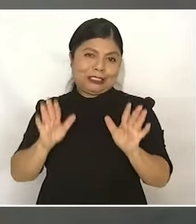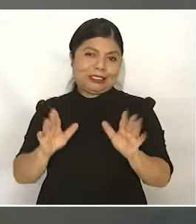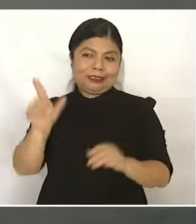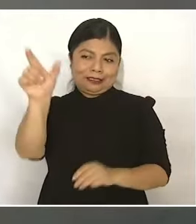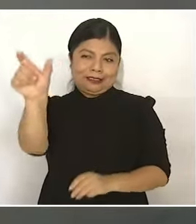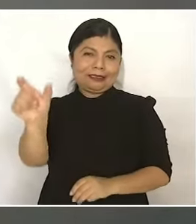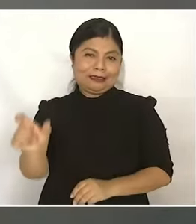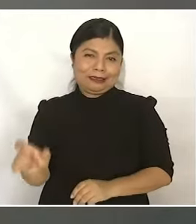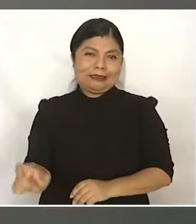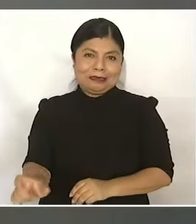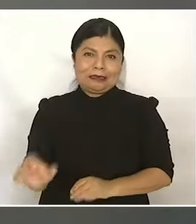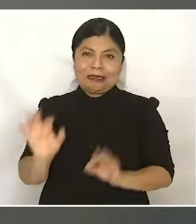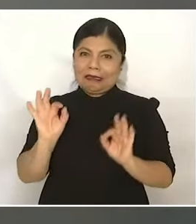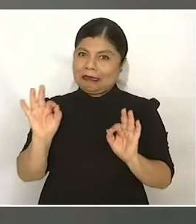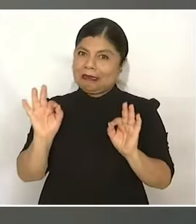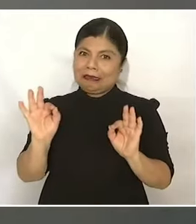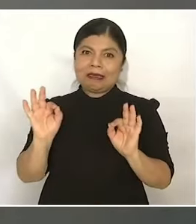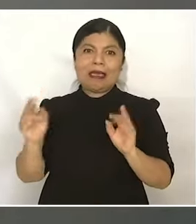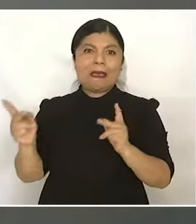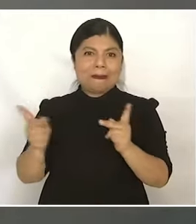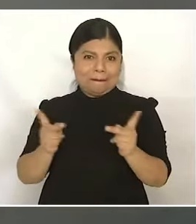voy a repetir,